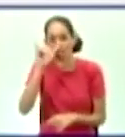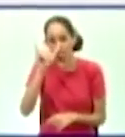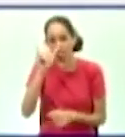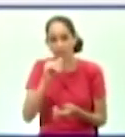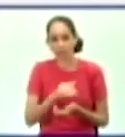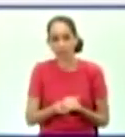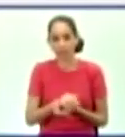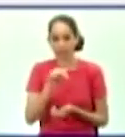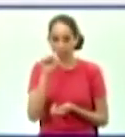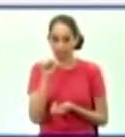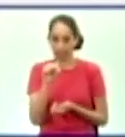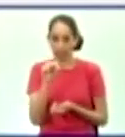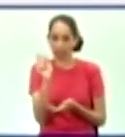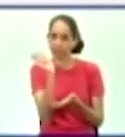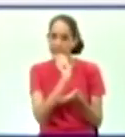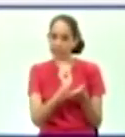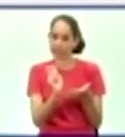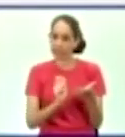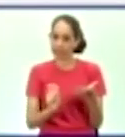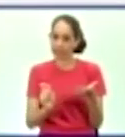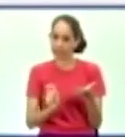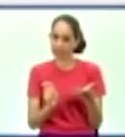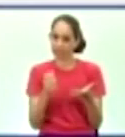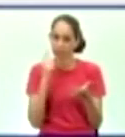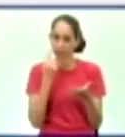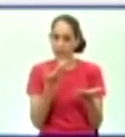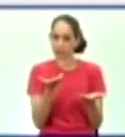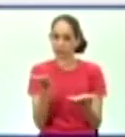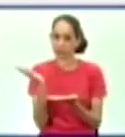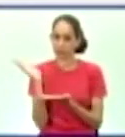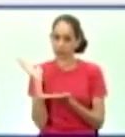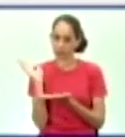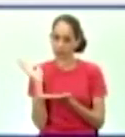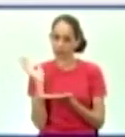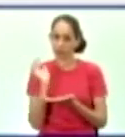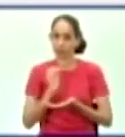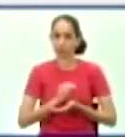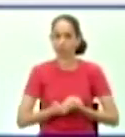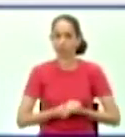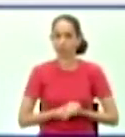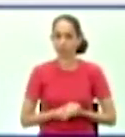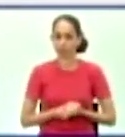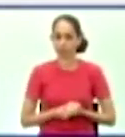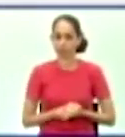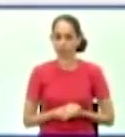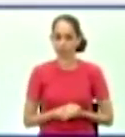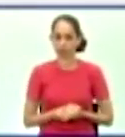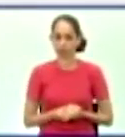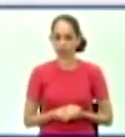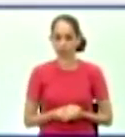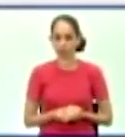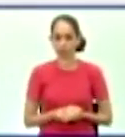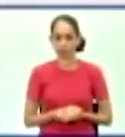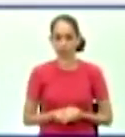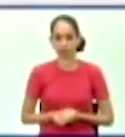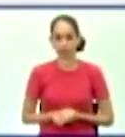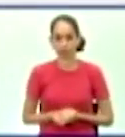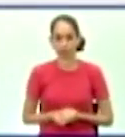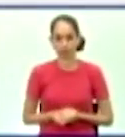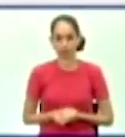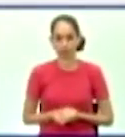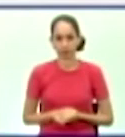escribir nuestra demostración con los elementos que ya tenemos marcados en nuestra figura, que